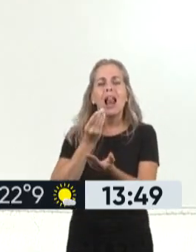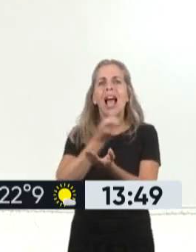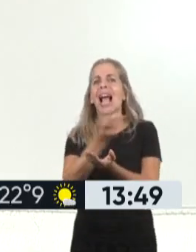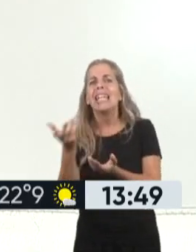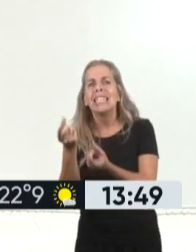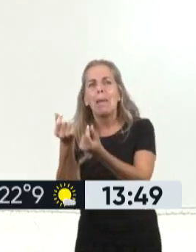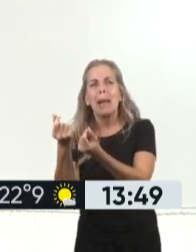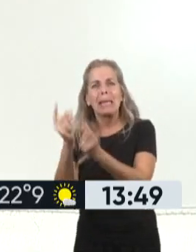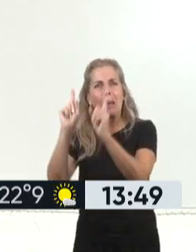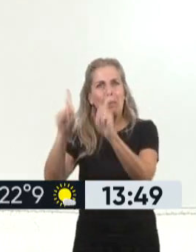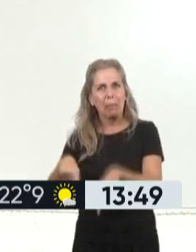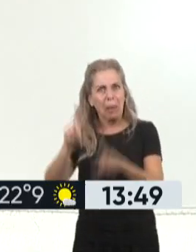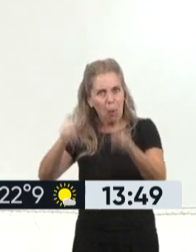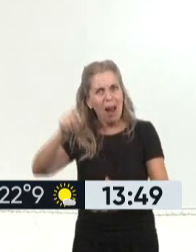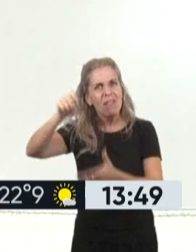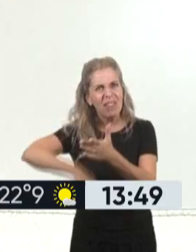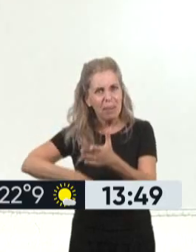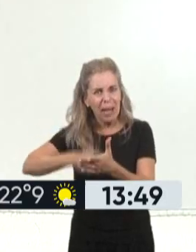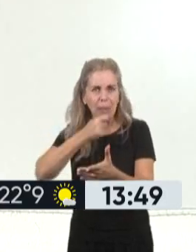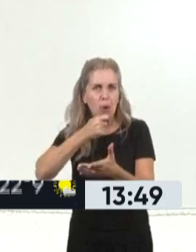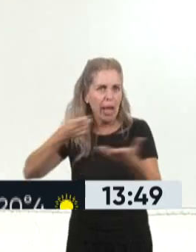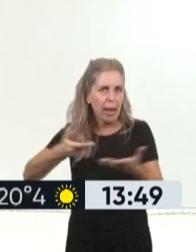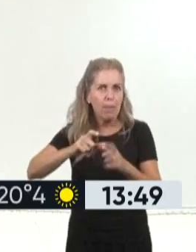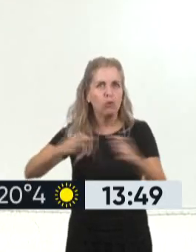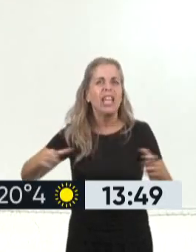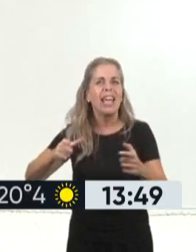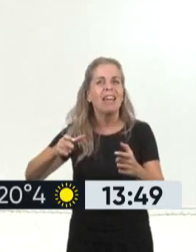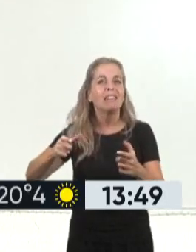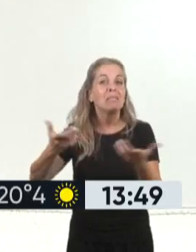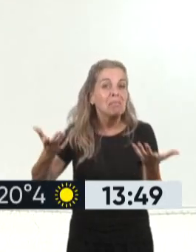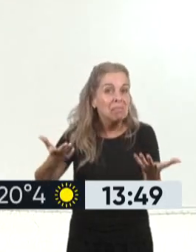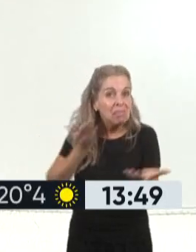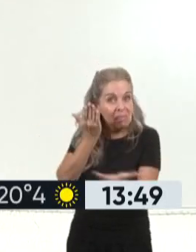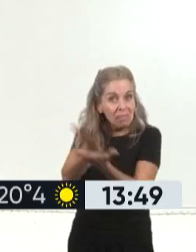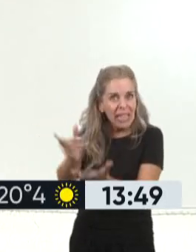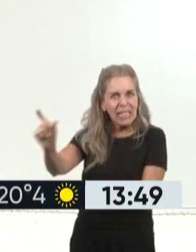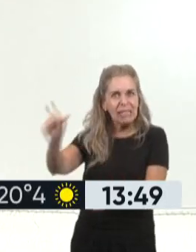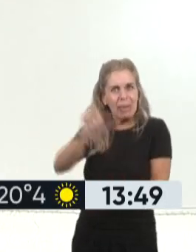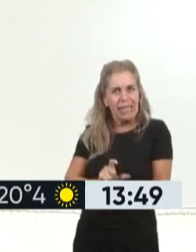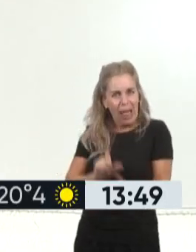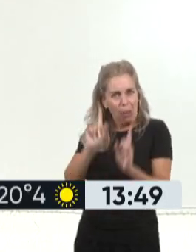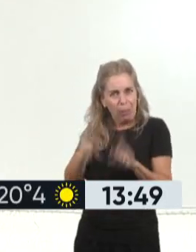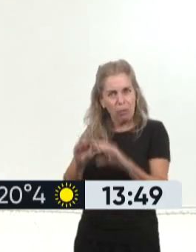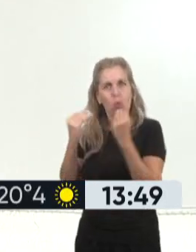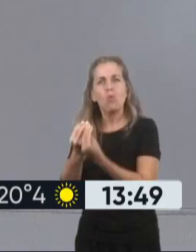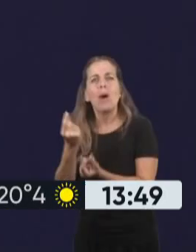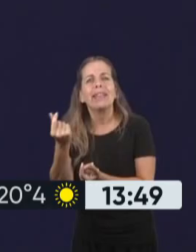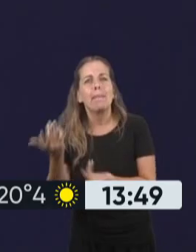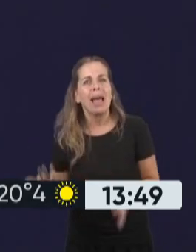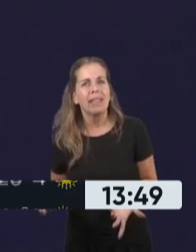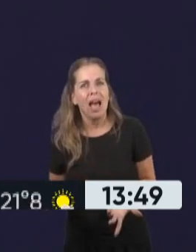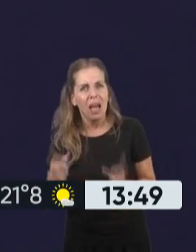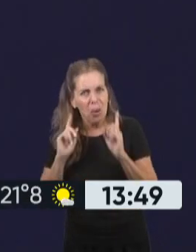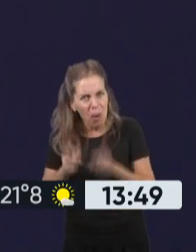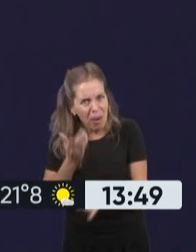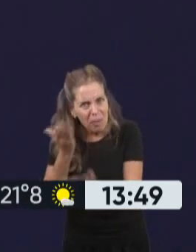sin conocer el plazo, si firmarías a mano abierta sin conocer esto. Gracias.